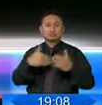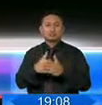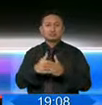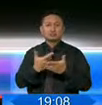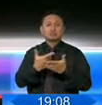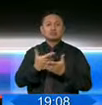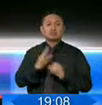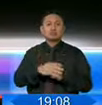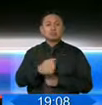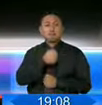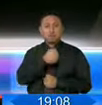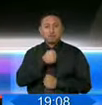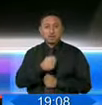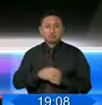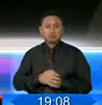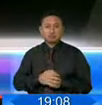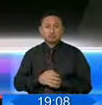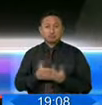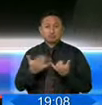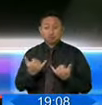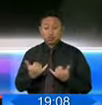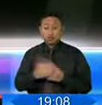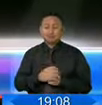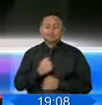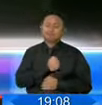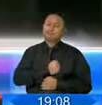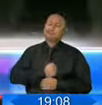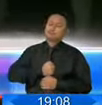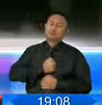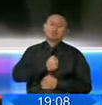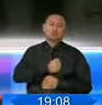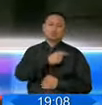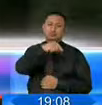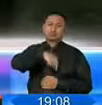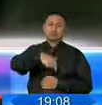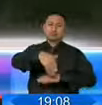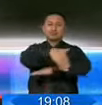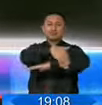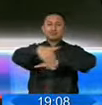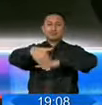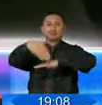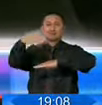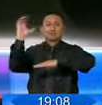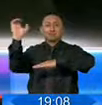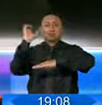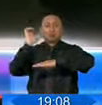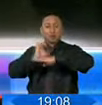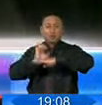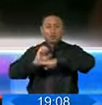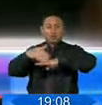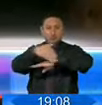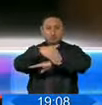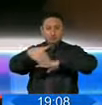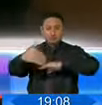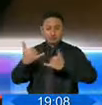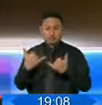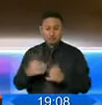la prensa, ¿no? Es lamentable lo que ha sucedido aquí en la frontera, en esta secuela de atentados